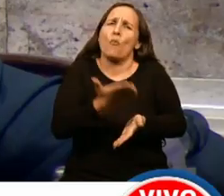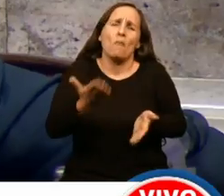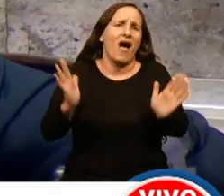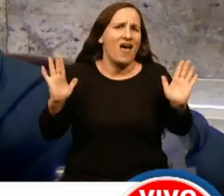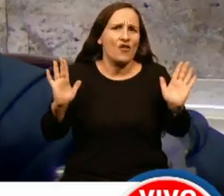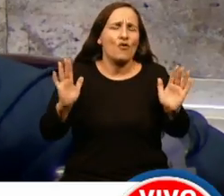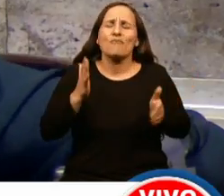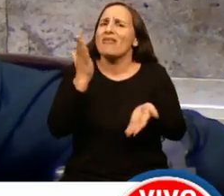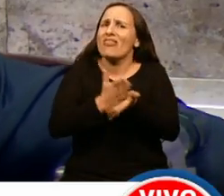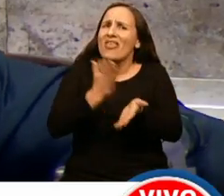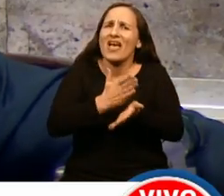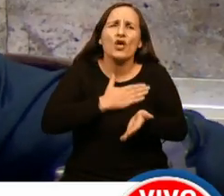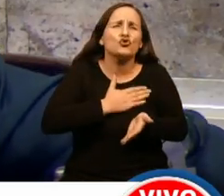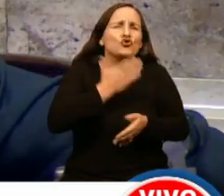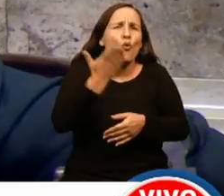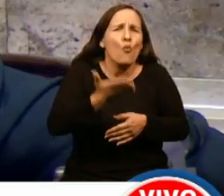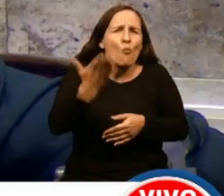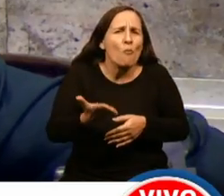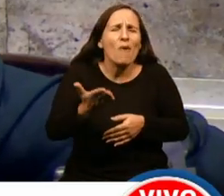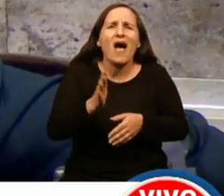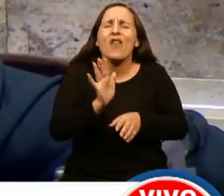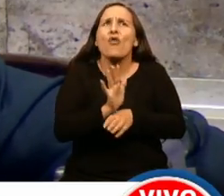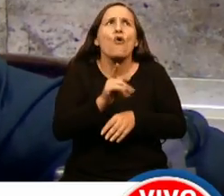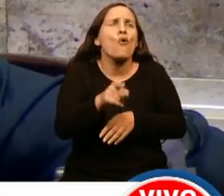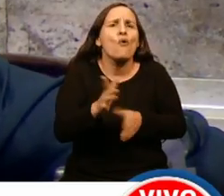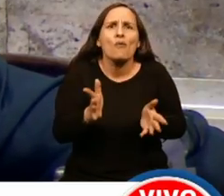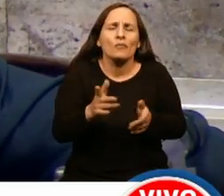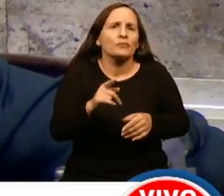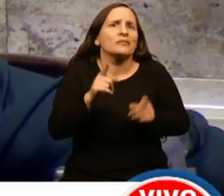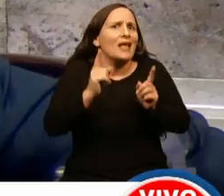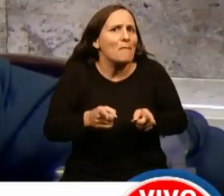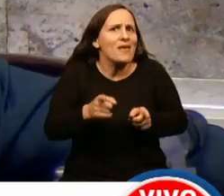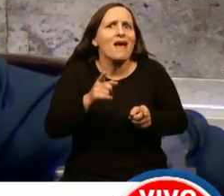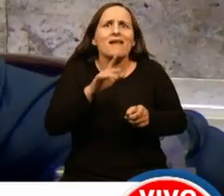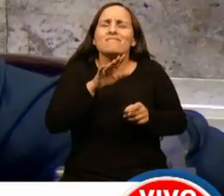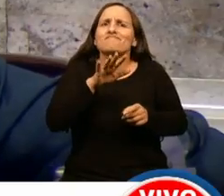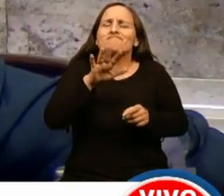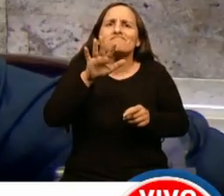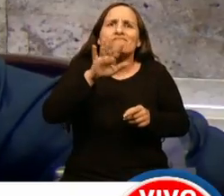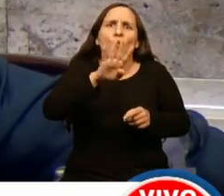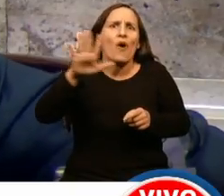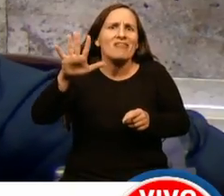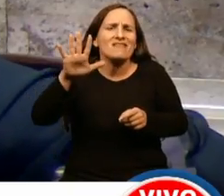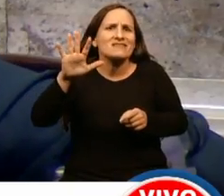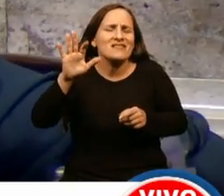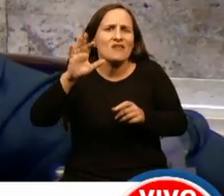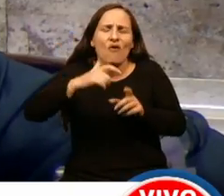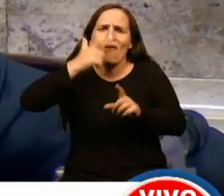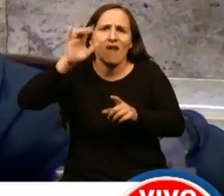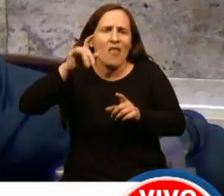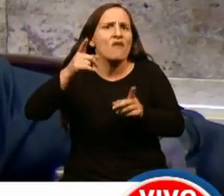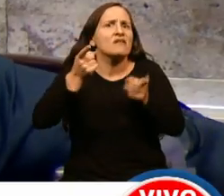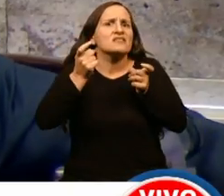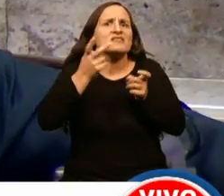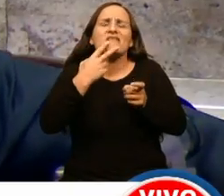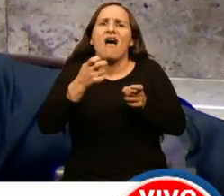pero es un derecho humano como cuando uno está en localidades con 45 grados a la sombra poder contar con la energía eléctrica para poder